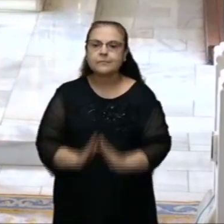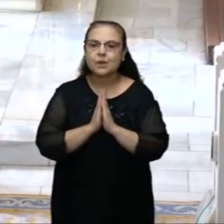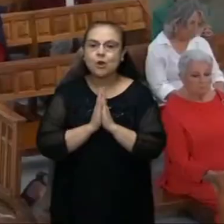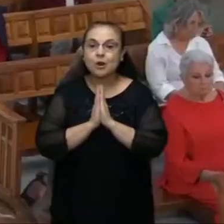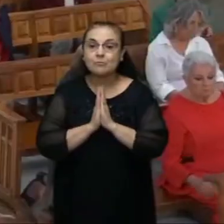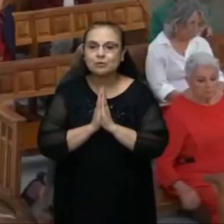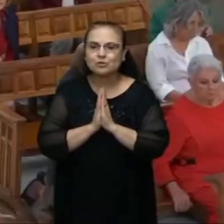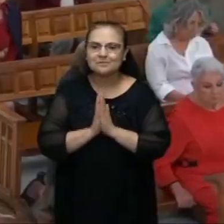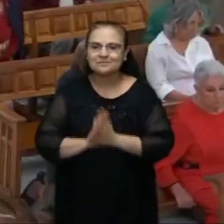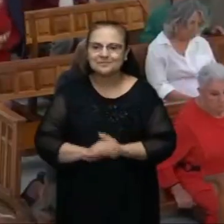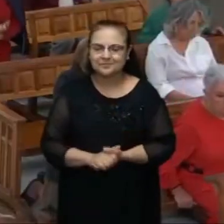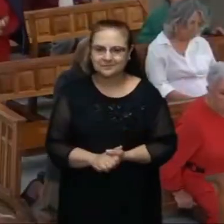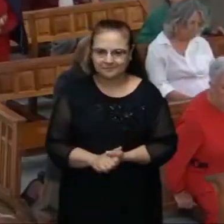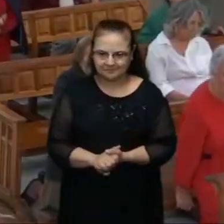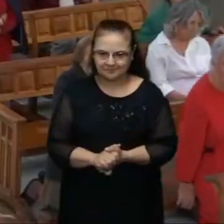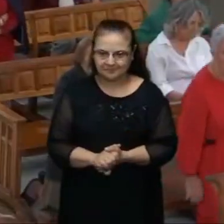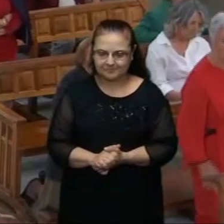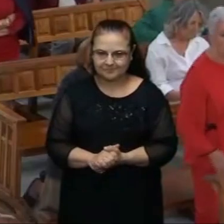Oremos.